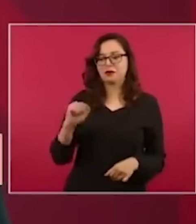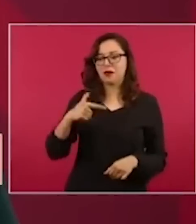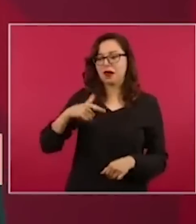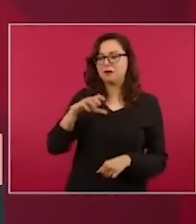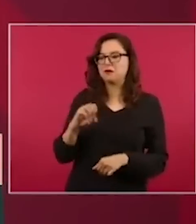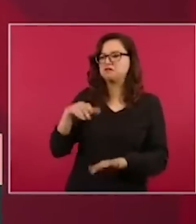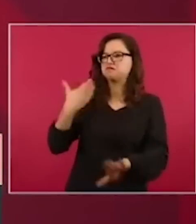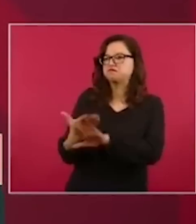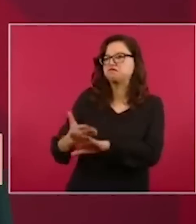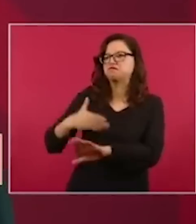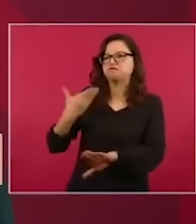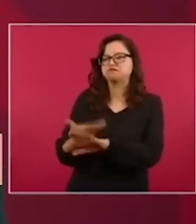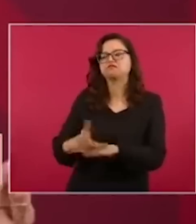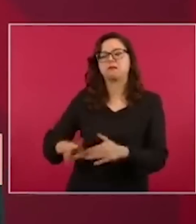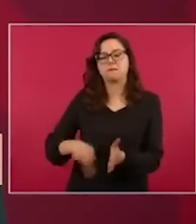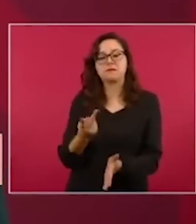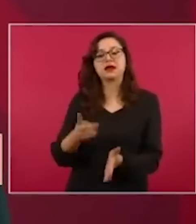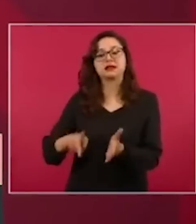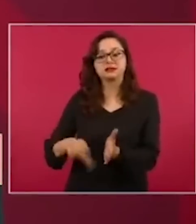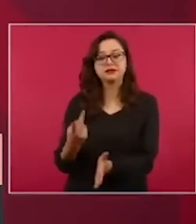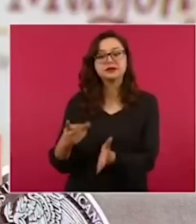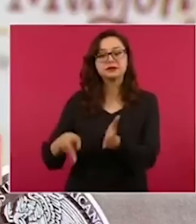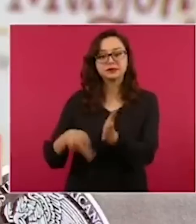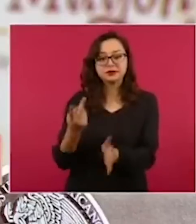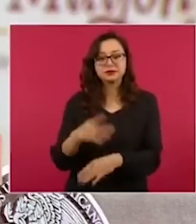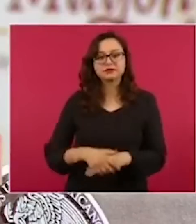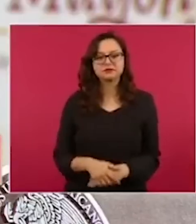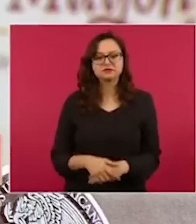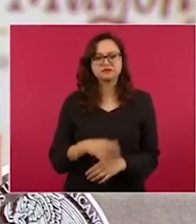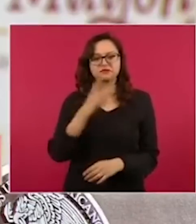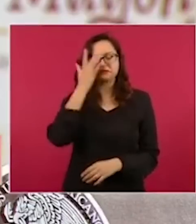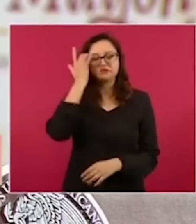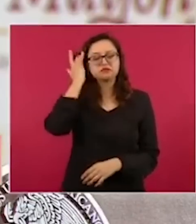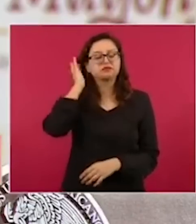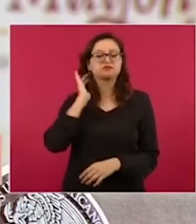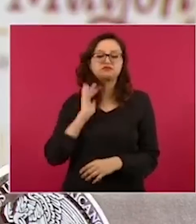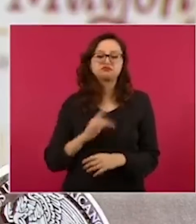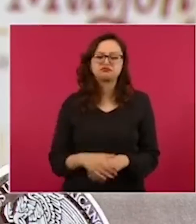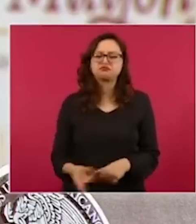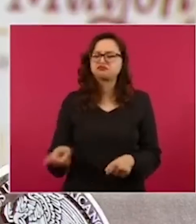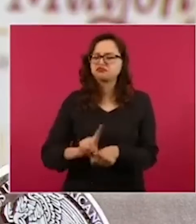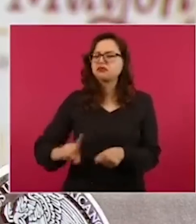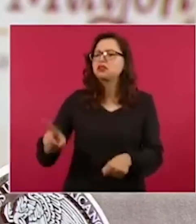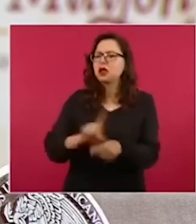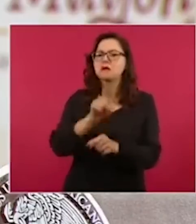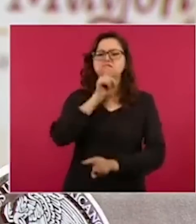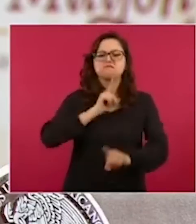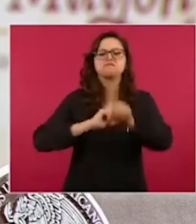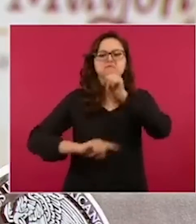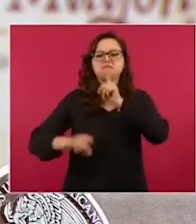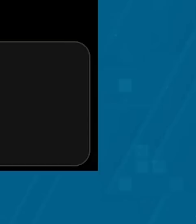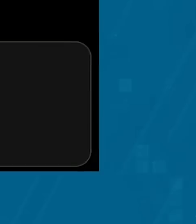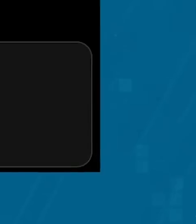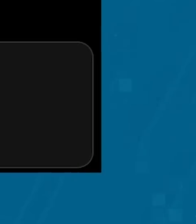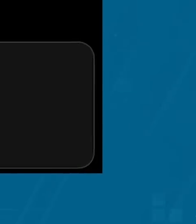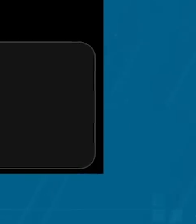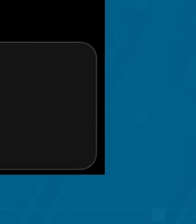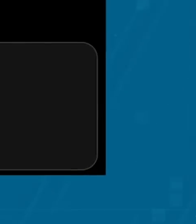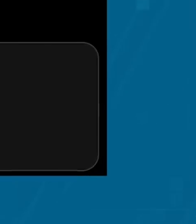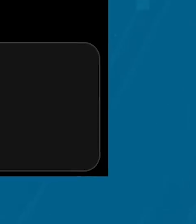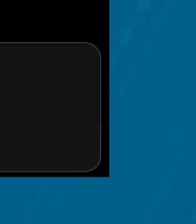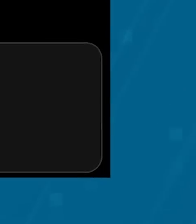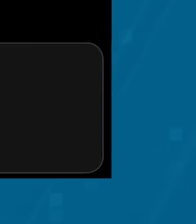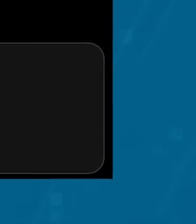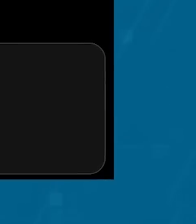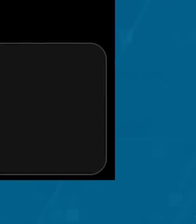de Twitter de la sección ¿Quién es quién en las mentiras de la semana? Se indica que el pasado miércoles 31 de agosto, en la